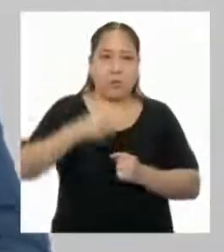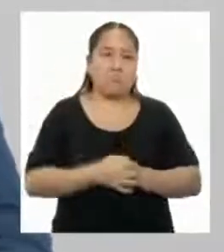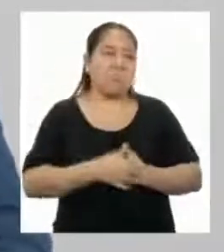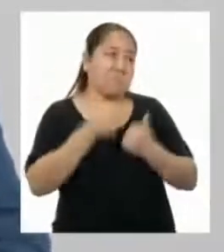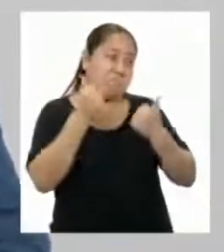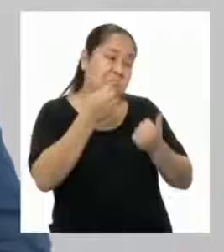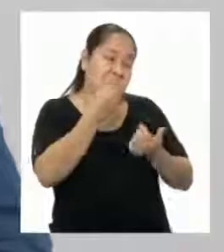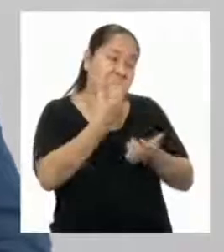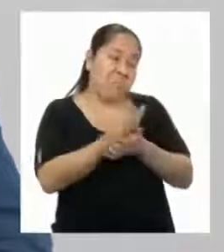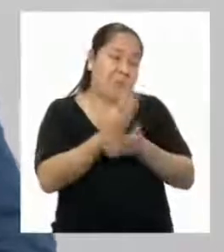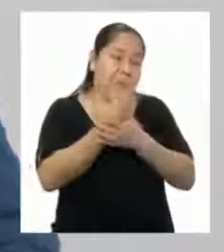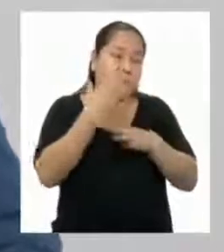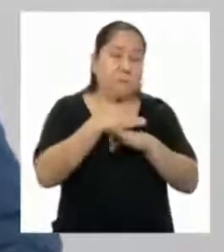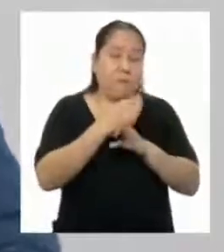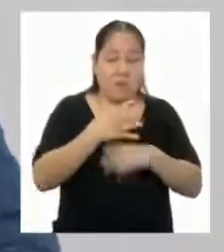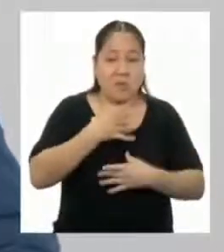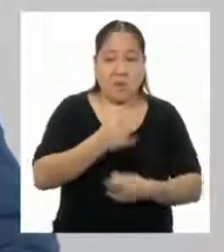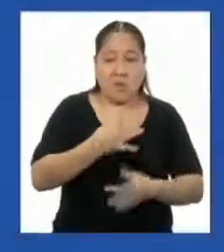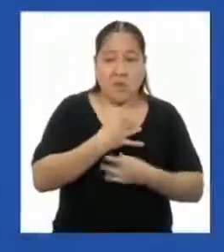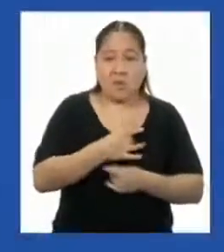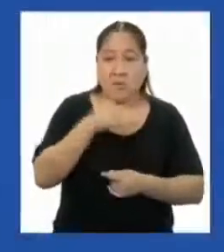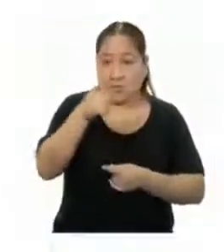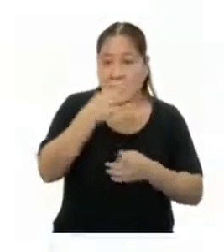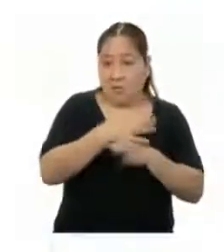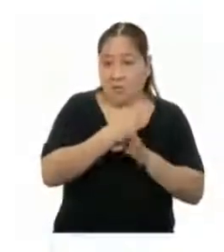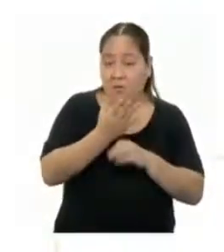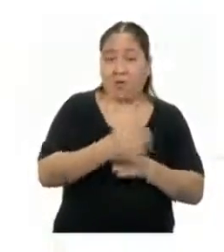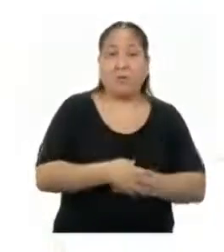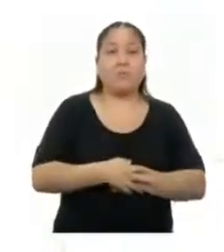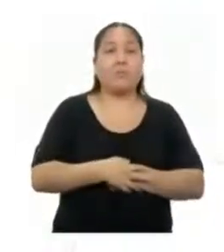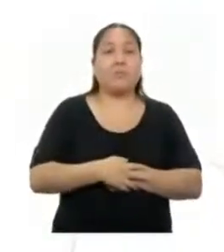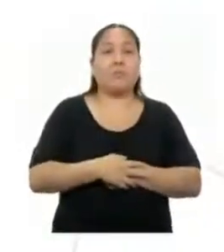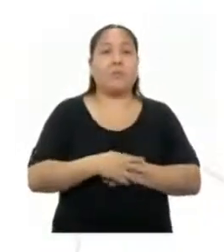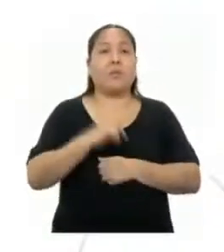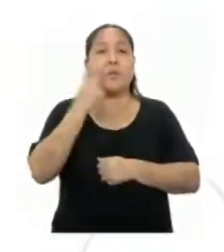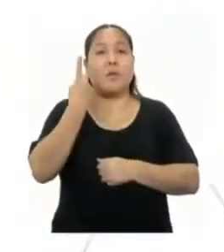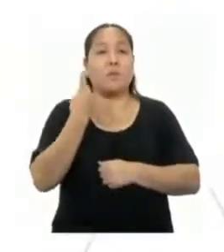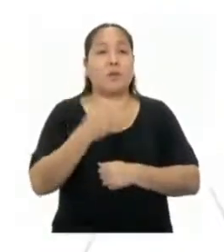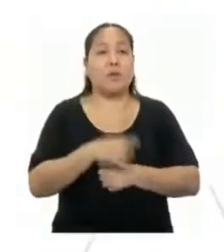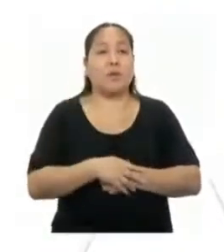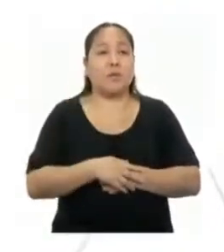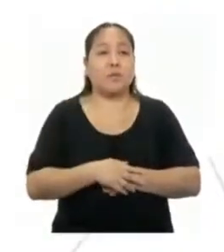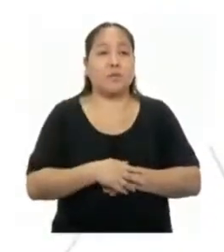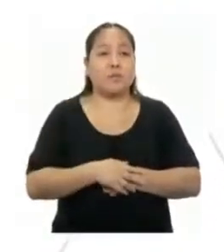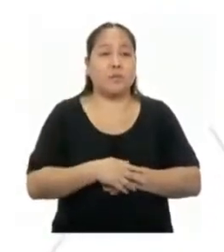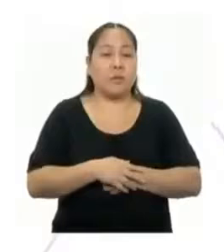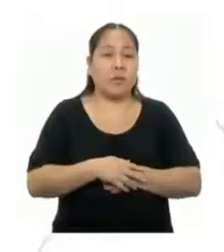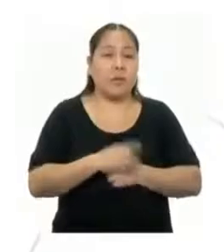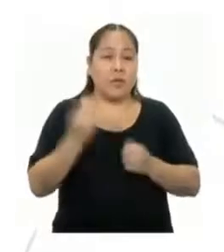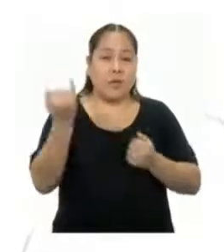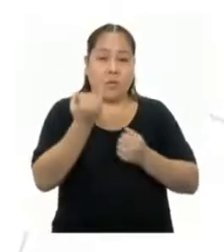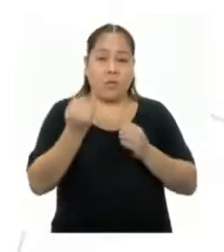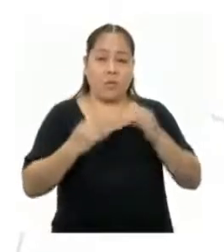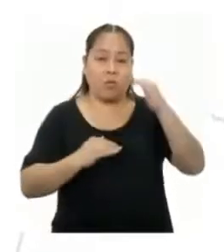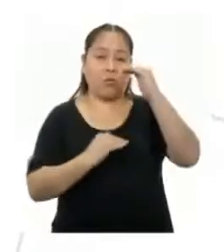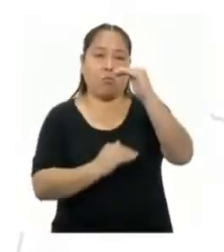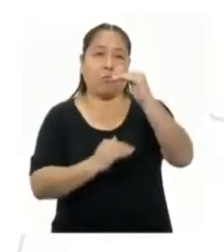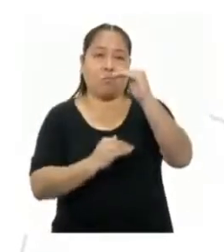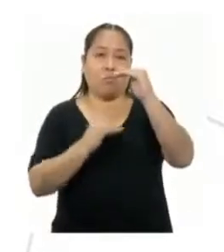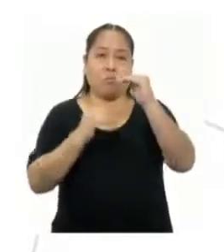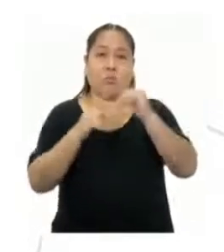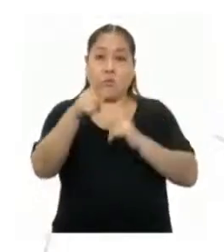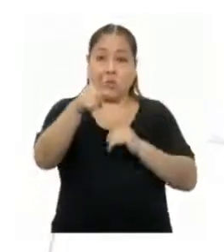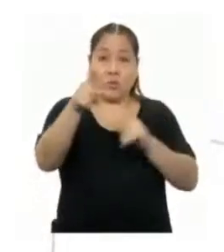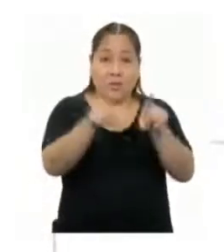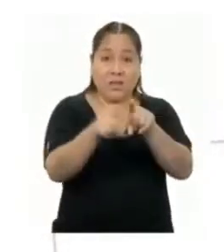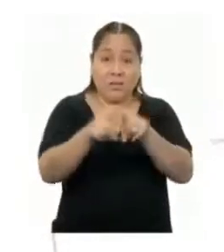de resolverlo. Interesante tu estrategia. Primero, dibujo las bases. Chicas y chicos,